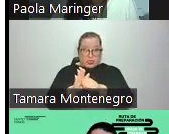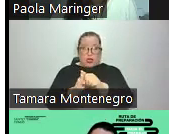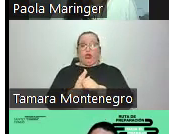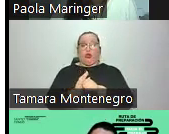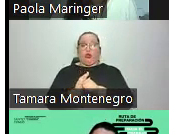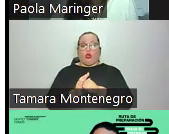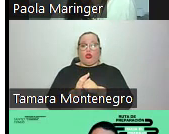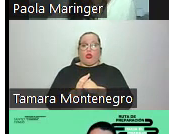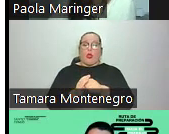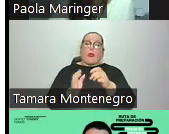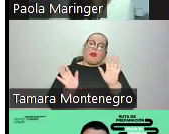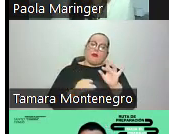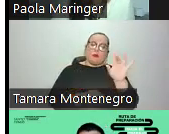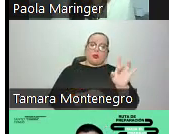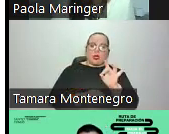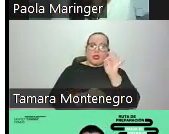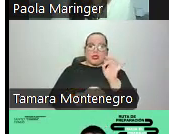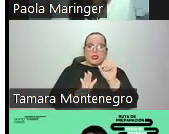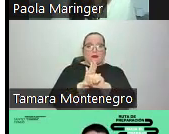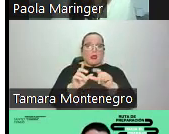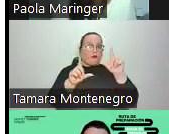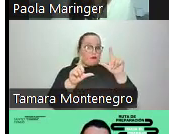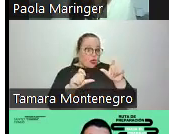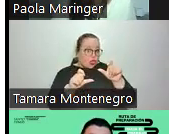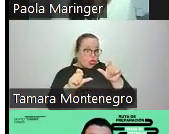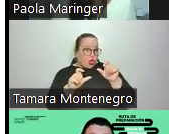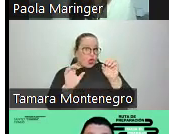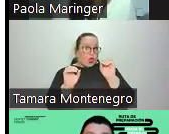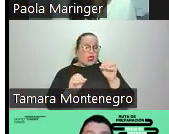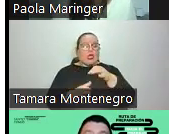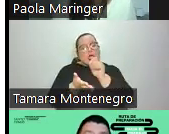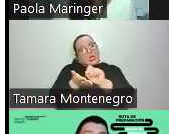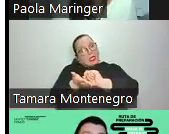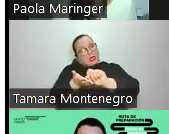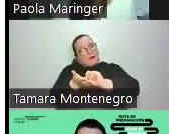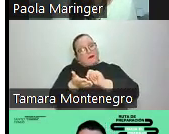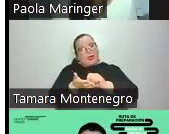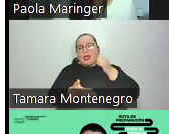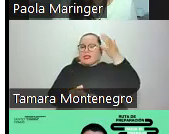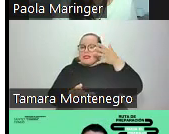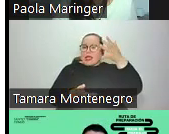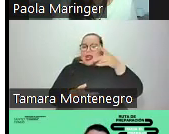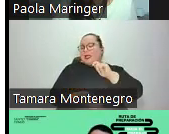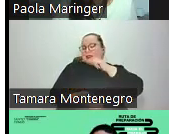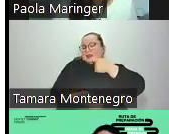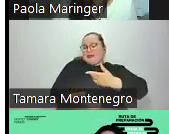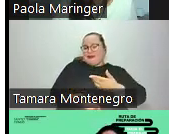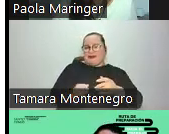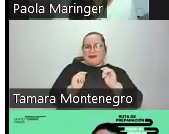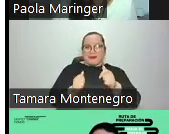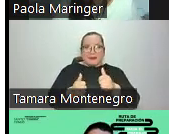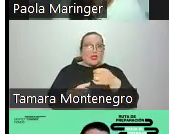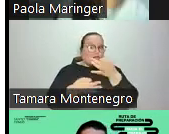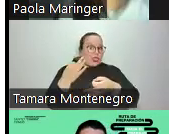de claramente preferencia, ya sea a través de una foto y un pequeño testimonio escrito de qué le pareció la charla de hoy. Ya, contanos qué